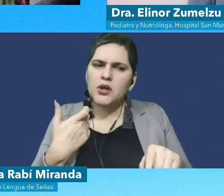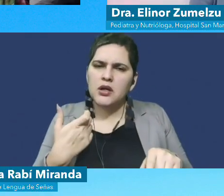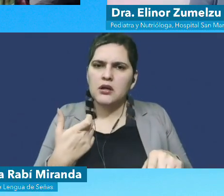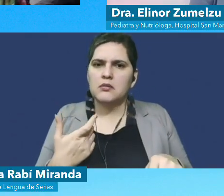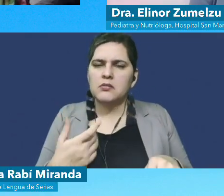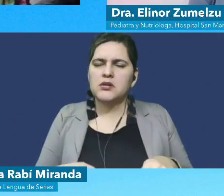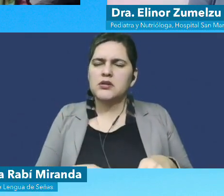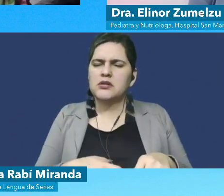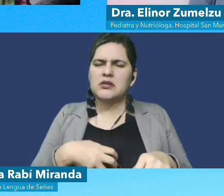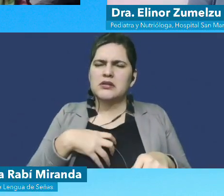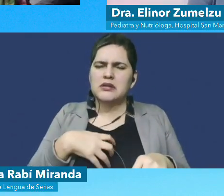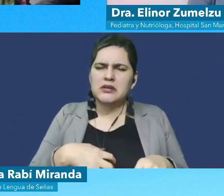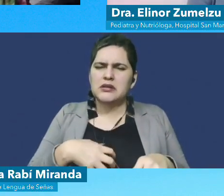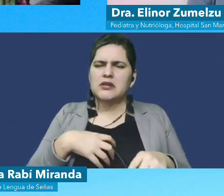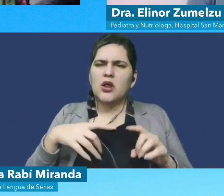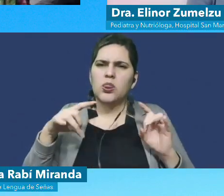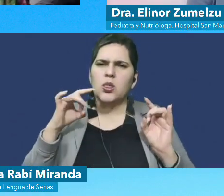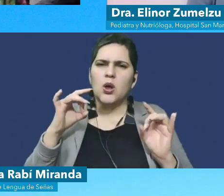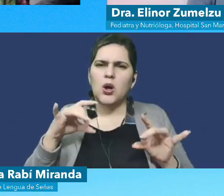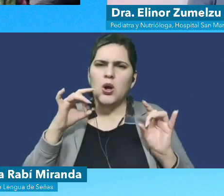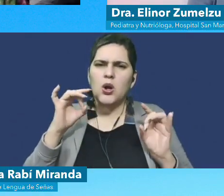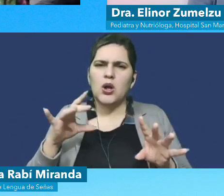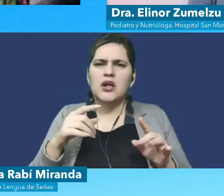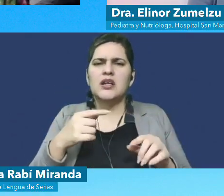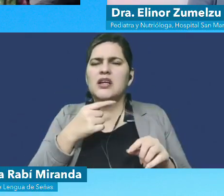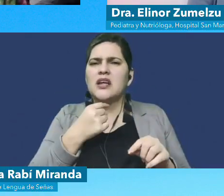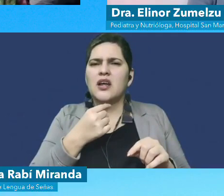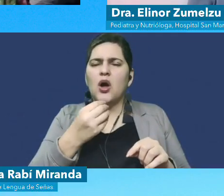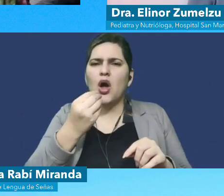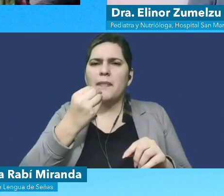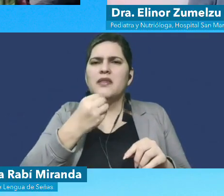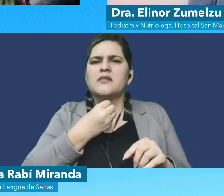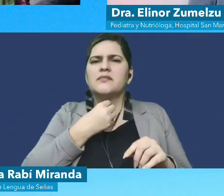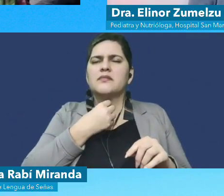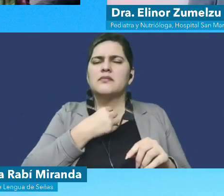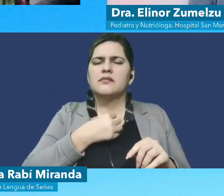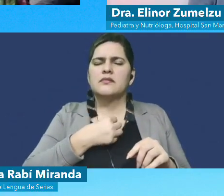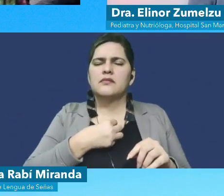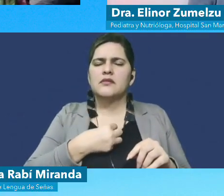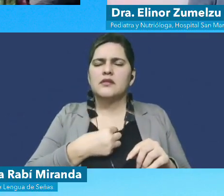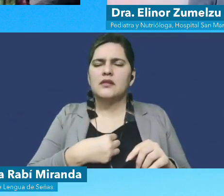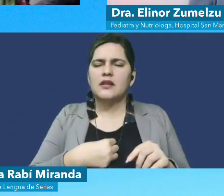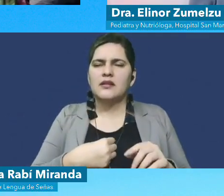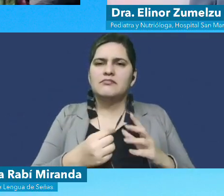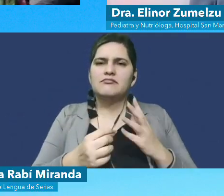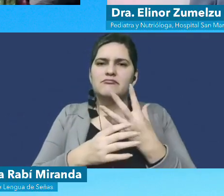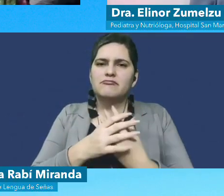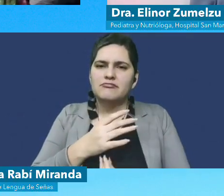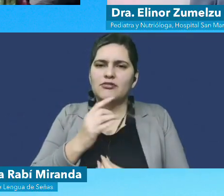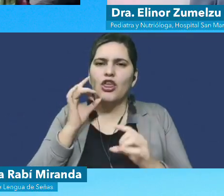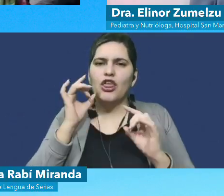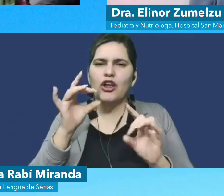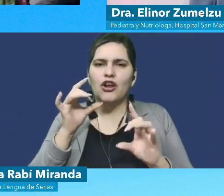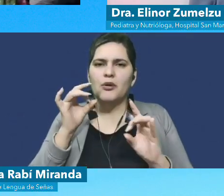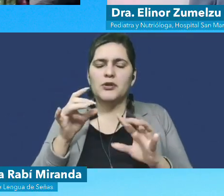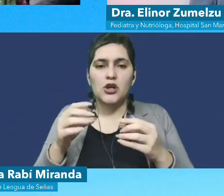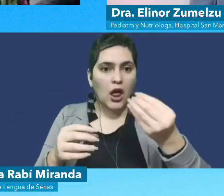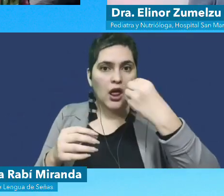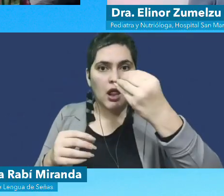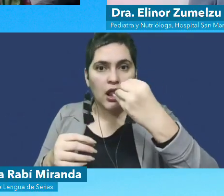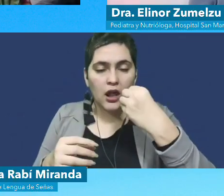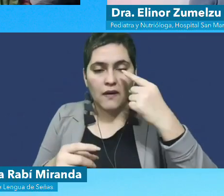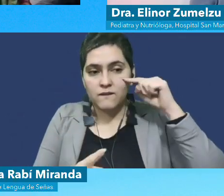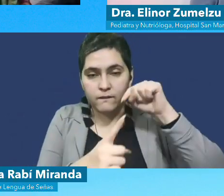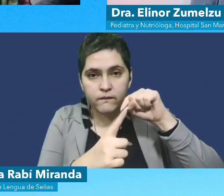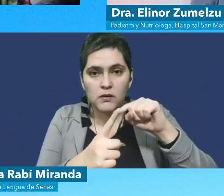mi esófago, voy a querer comer a cada rato porque la comida me neutraliza el ácido y no es que sea ansiosa para comer. Pero ¿cómo lo